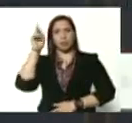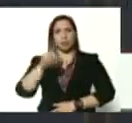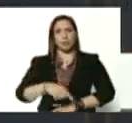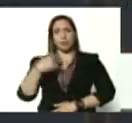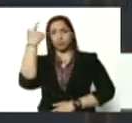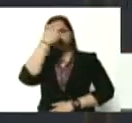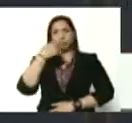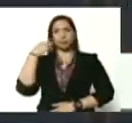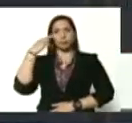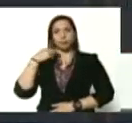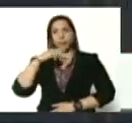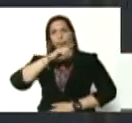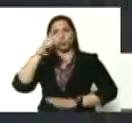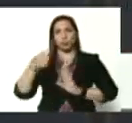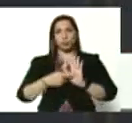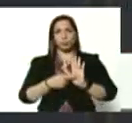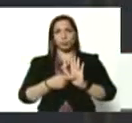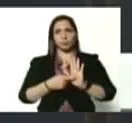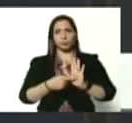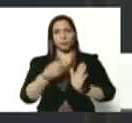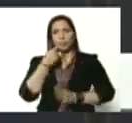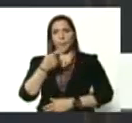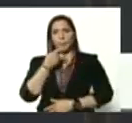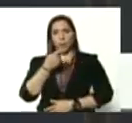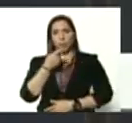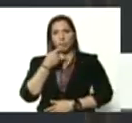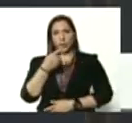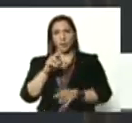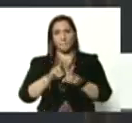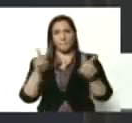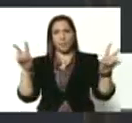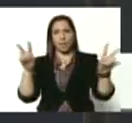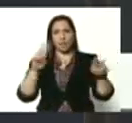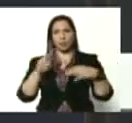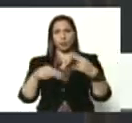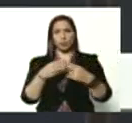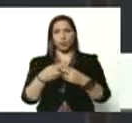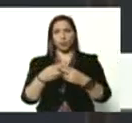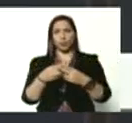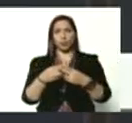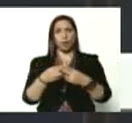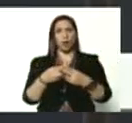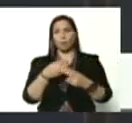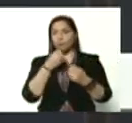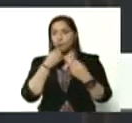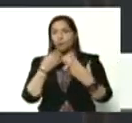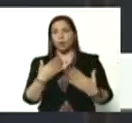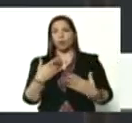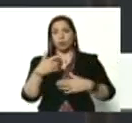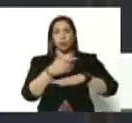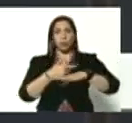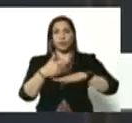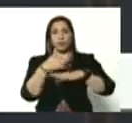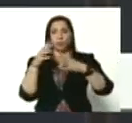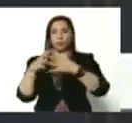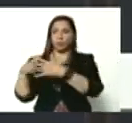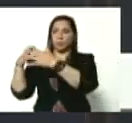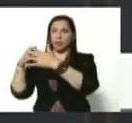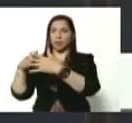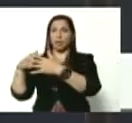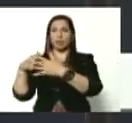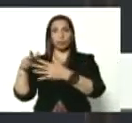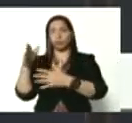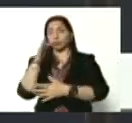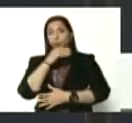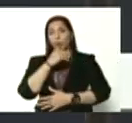y en general de las políticas de paz que nunca conviene ni al gobierno norteamericano ni a la oligarquía